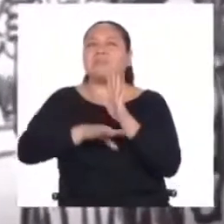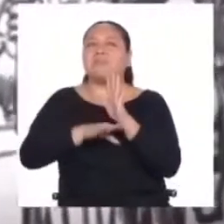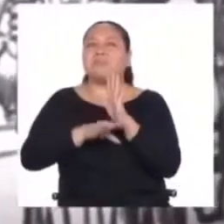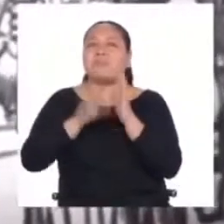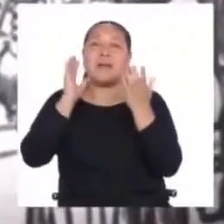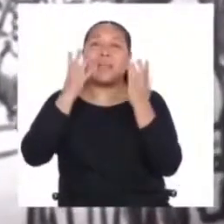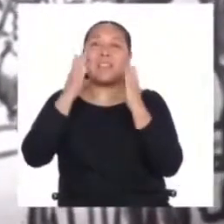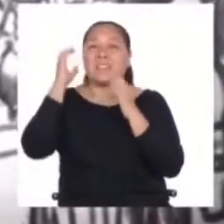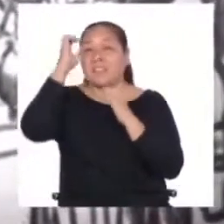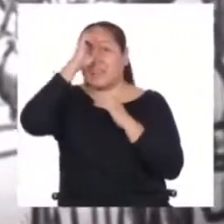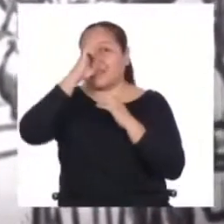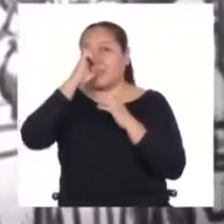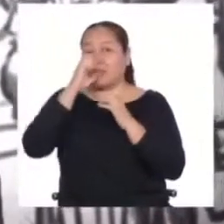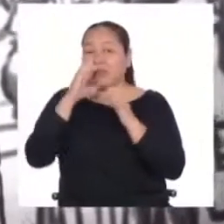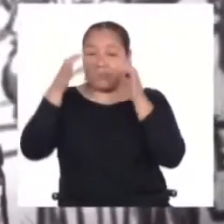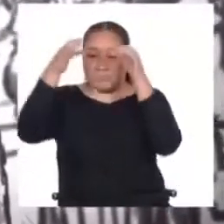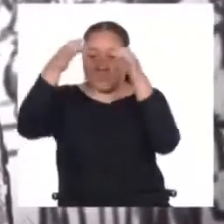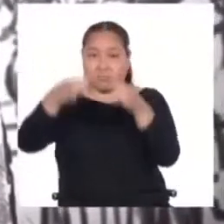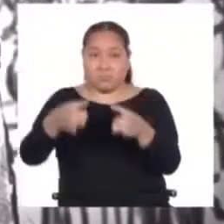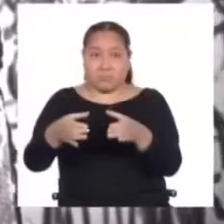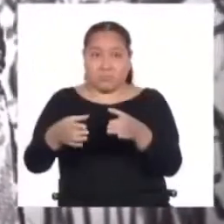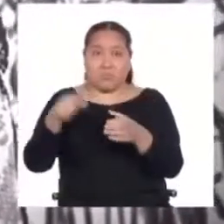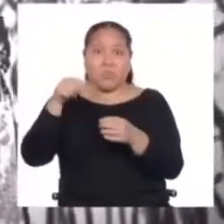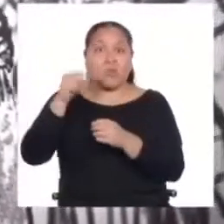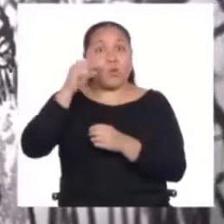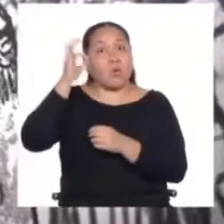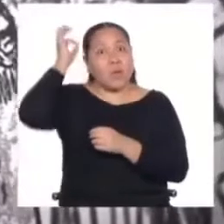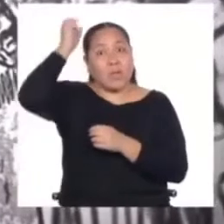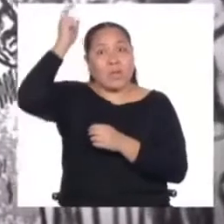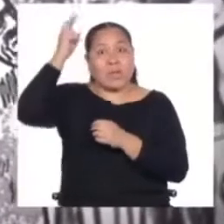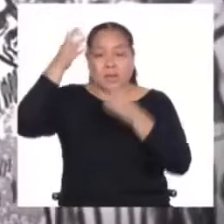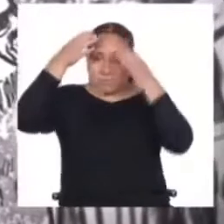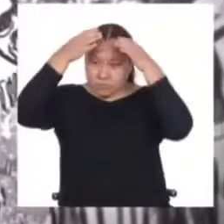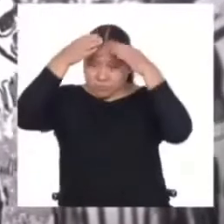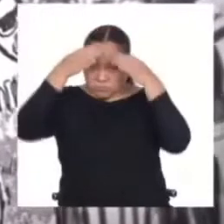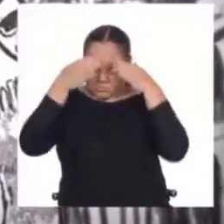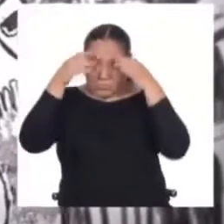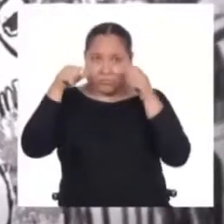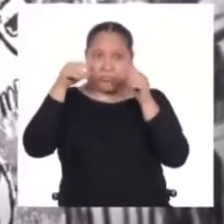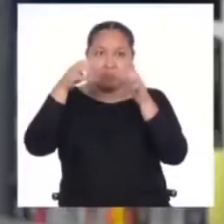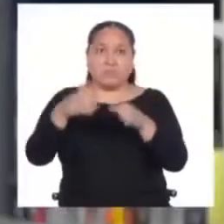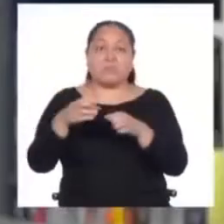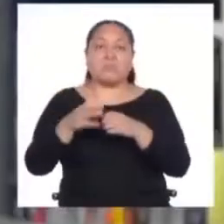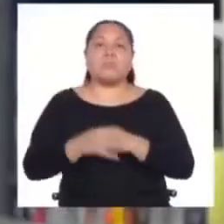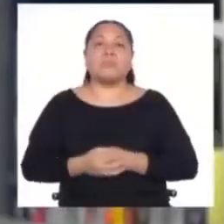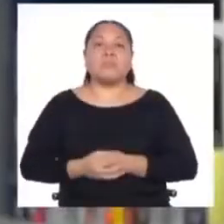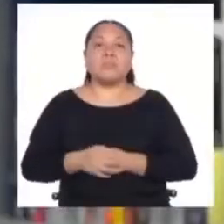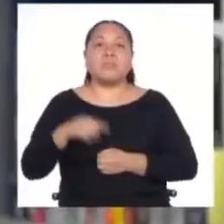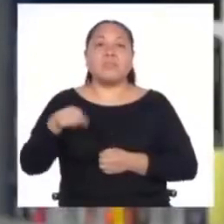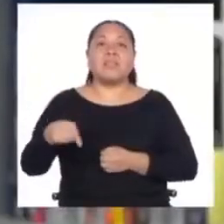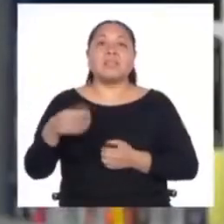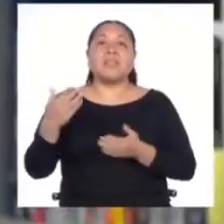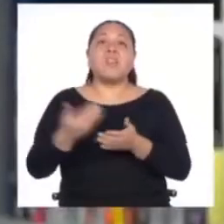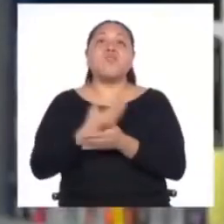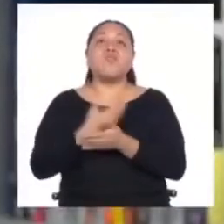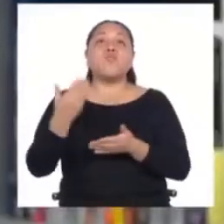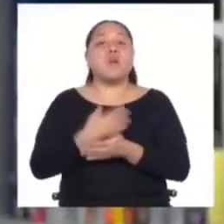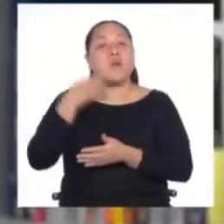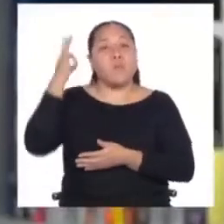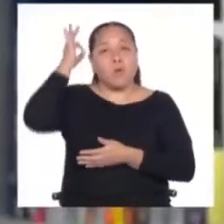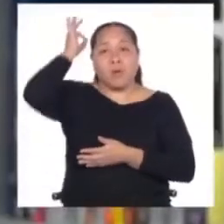europeo. Coronan, lo vuelven Inca, le ponen la Mascaipacha en algún momento, y él se vuelve el nuevo